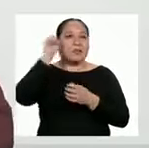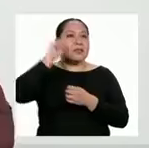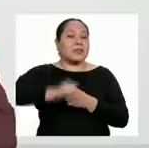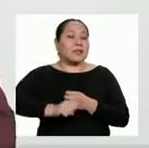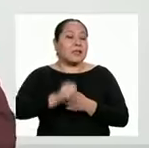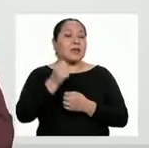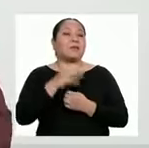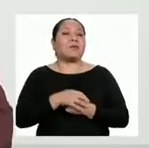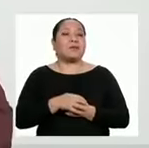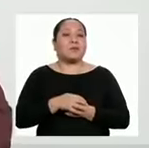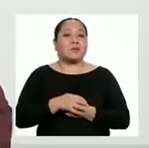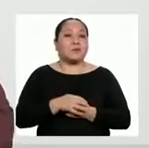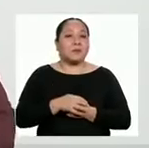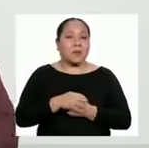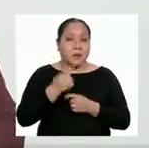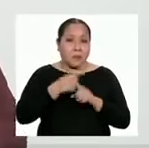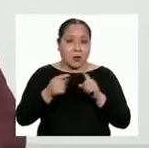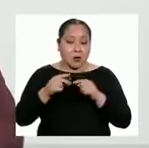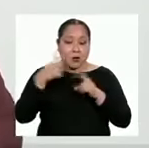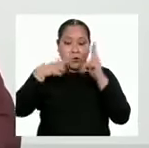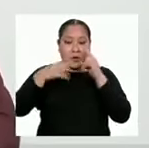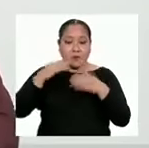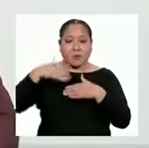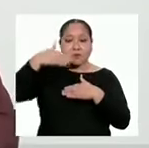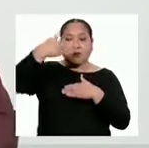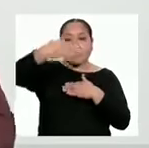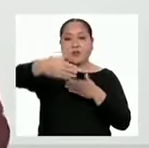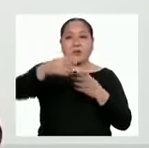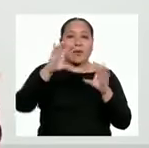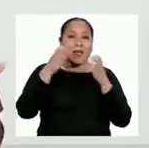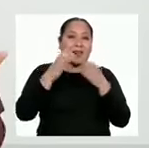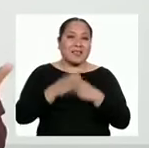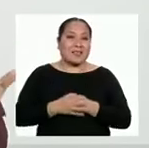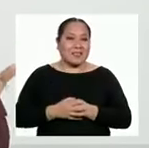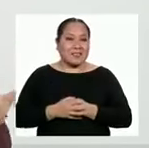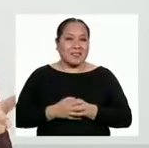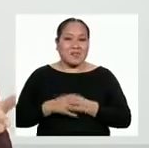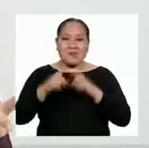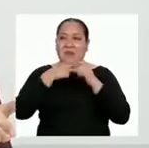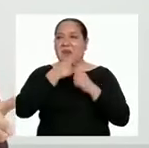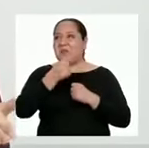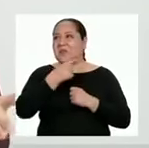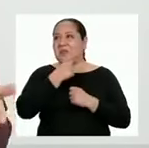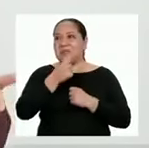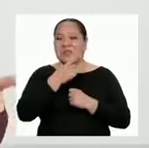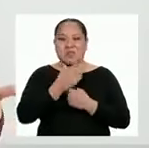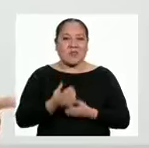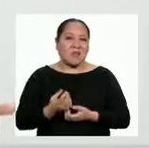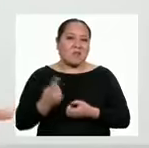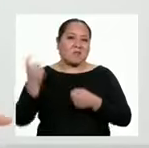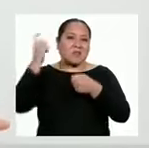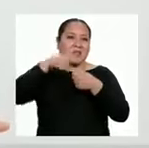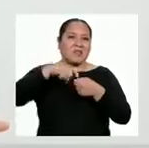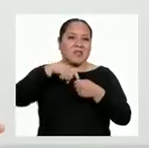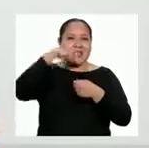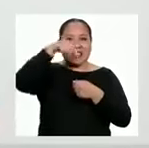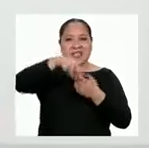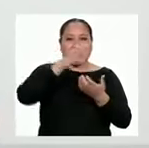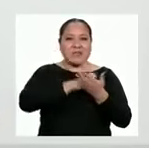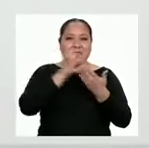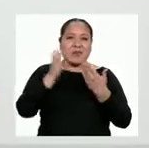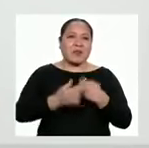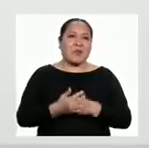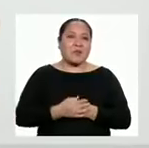Yaremis. Pero ya lo veremos en las siguientes clases. Me encantó haber sido parte de este